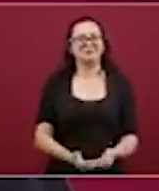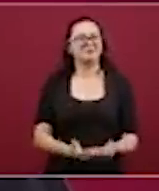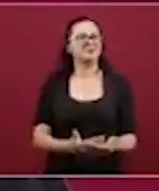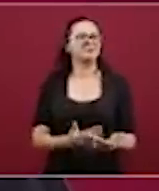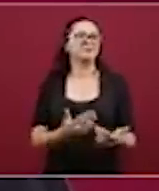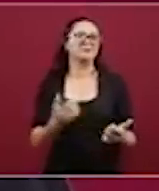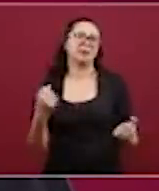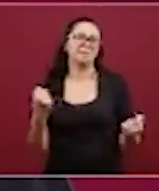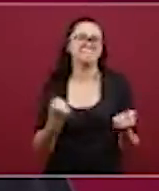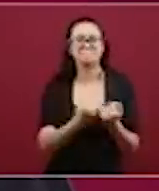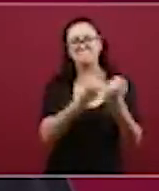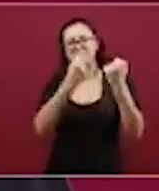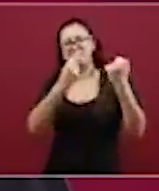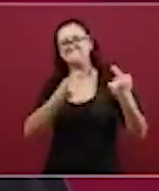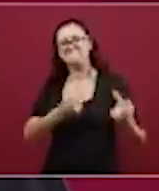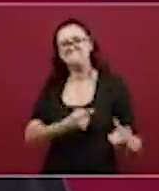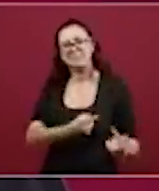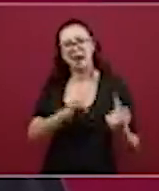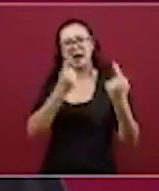confrontación